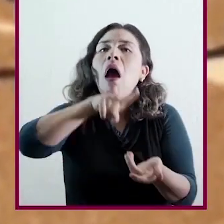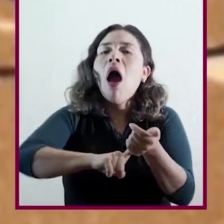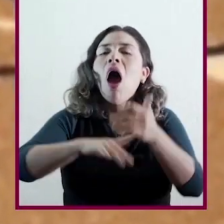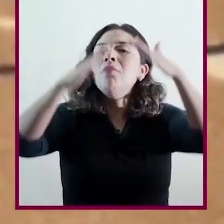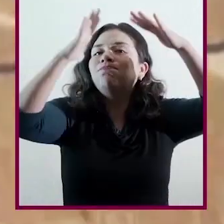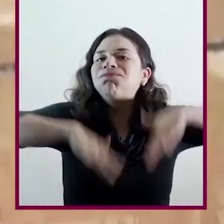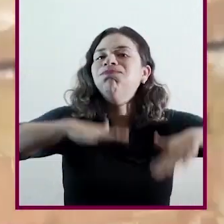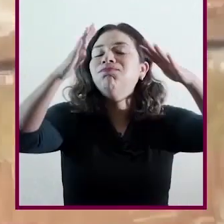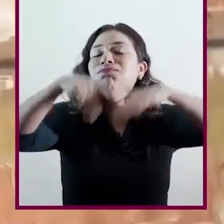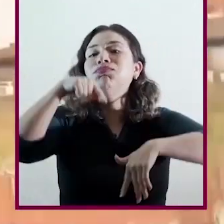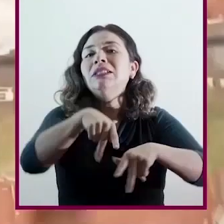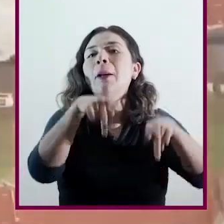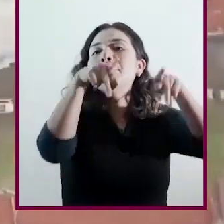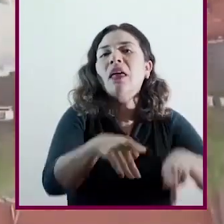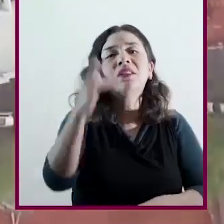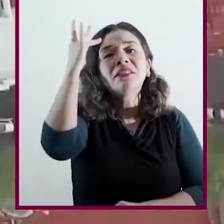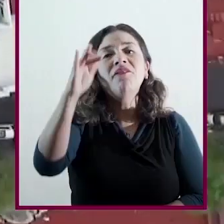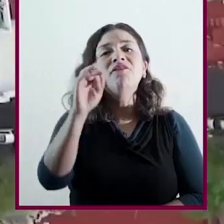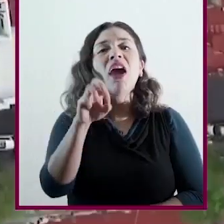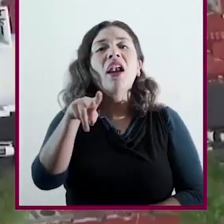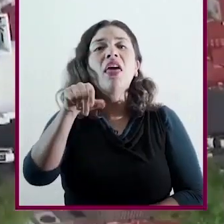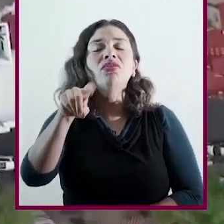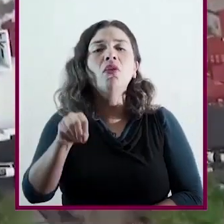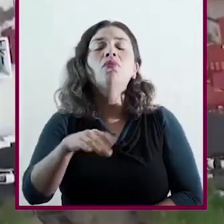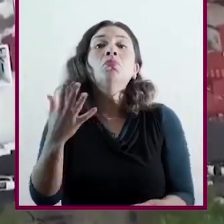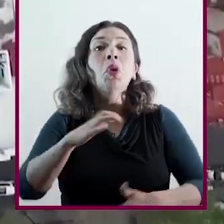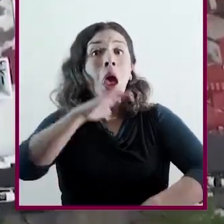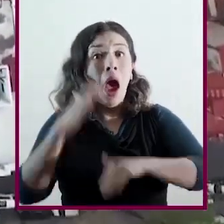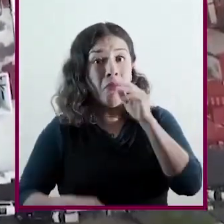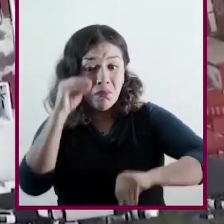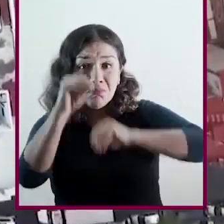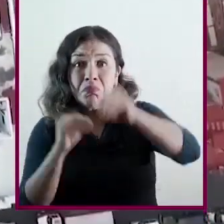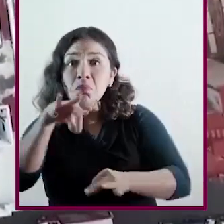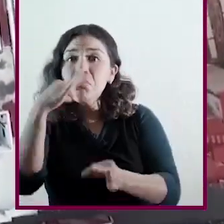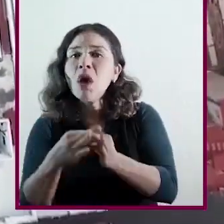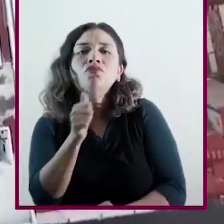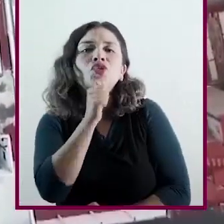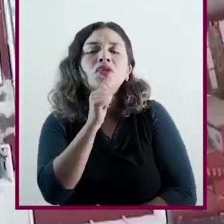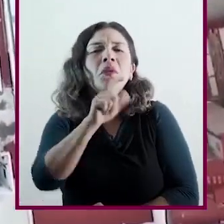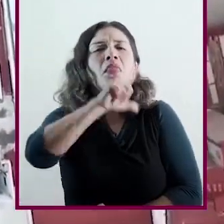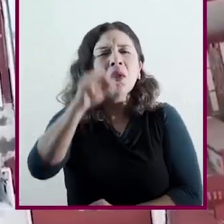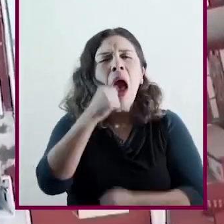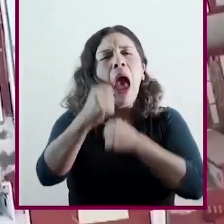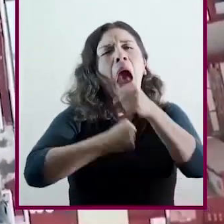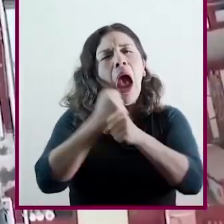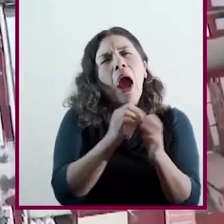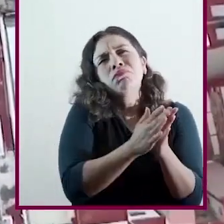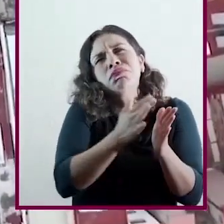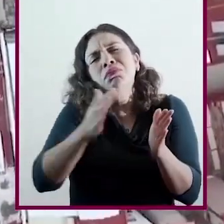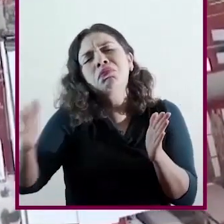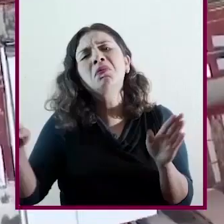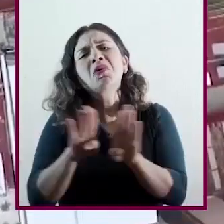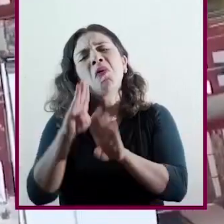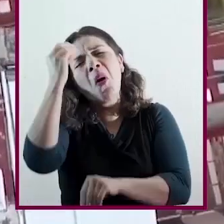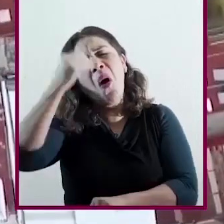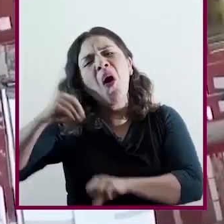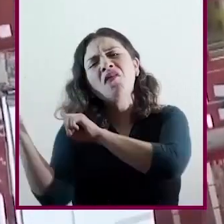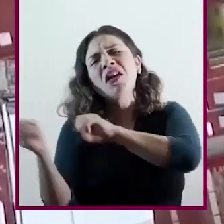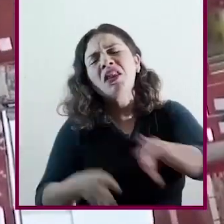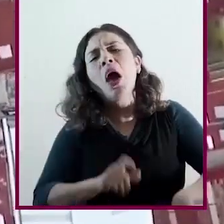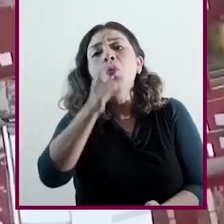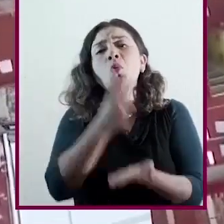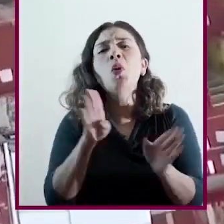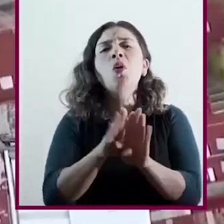la destrucción de una parte del Panteón de San Fernando, pero al final nunca se concluyó y con el paso de los años cayó en el